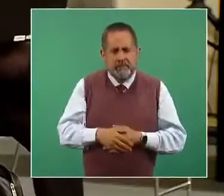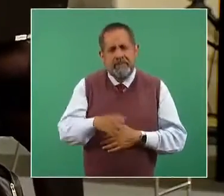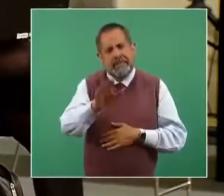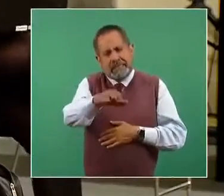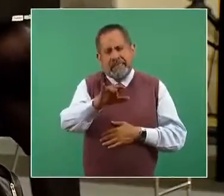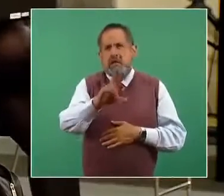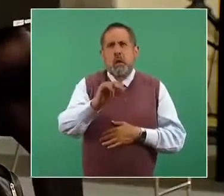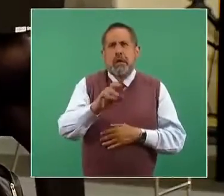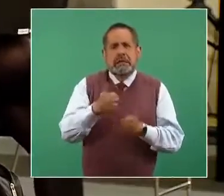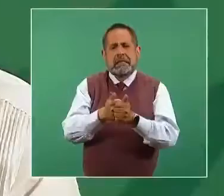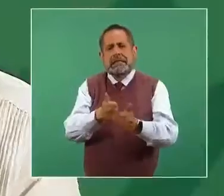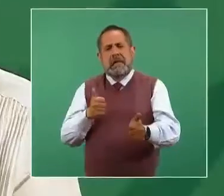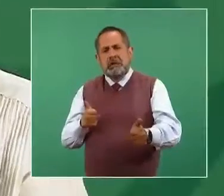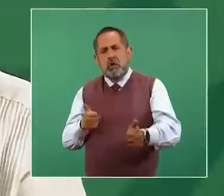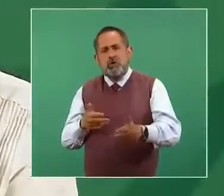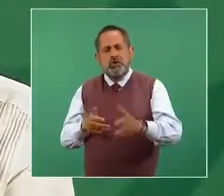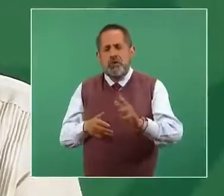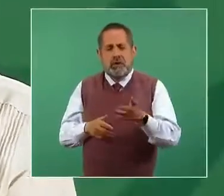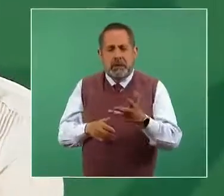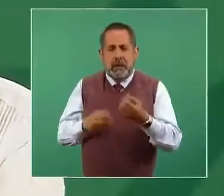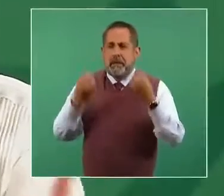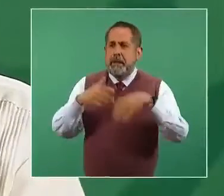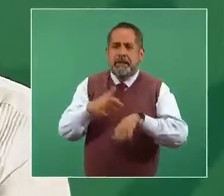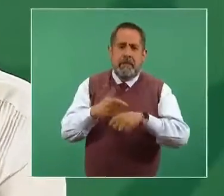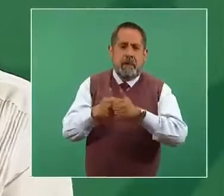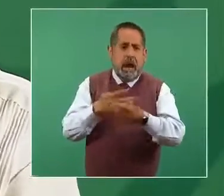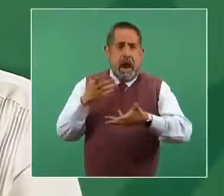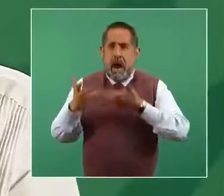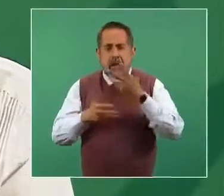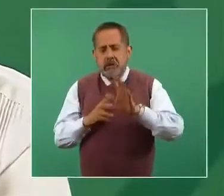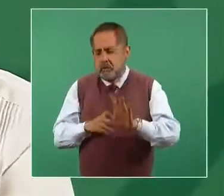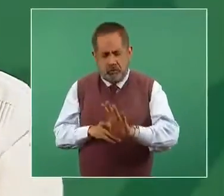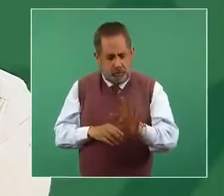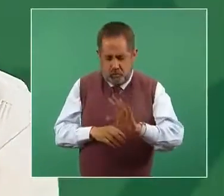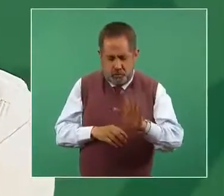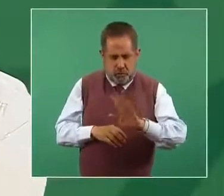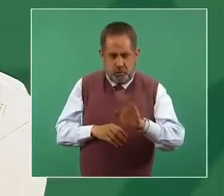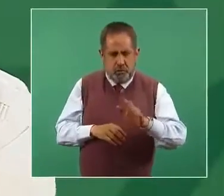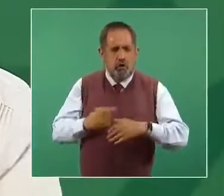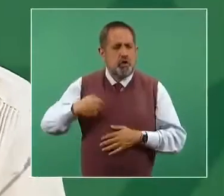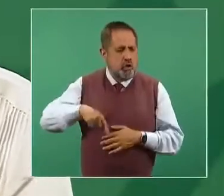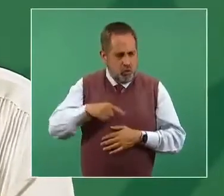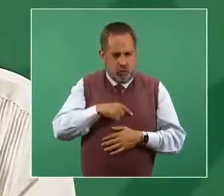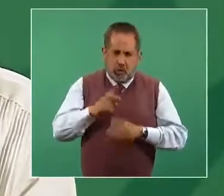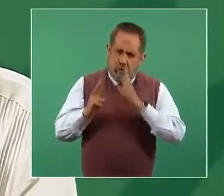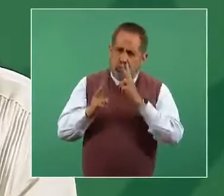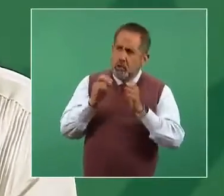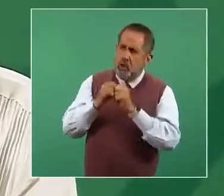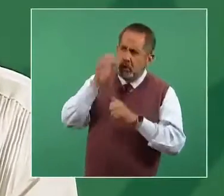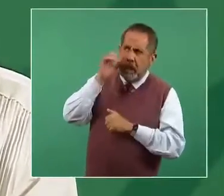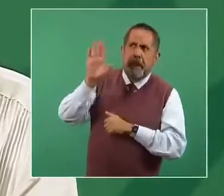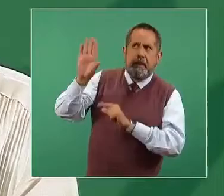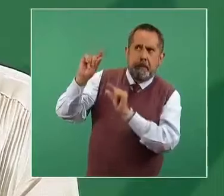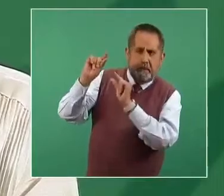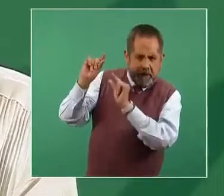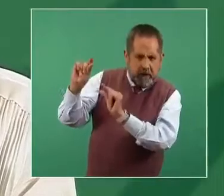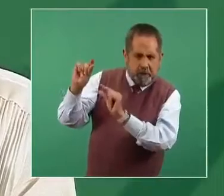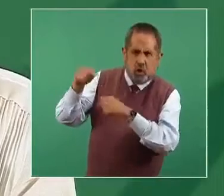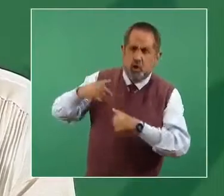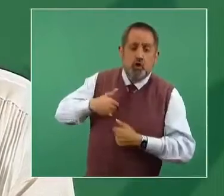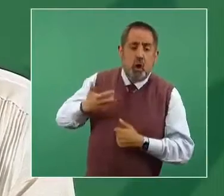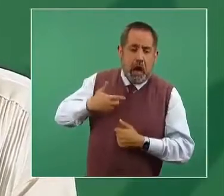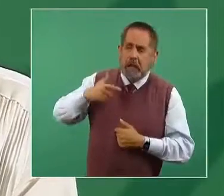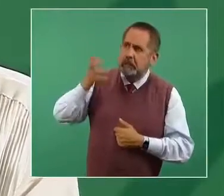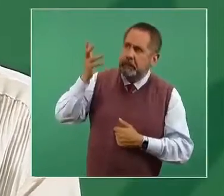llamarle retraso, pues no es ningún retraso, no es que nos frustre que no llegue. Nosotros mismos en conversación con China, con